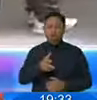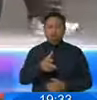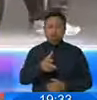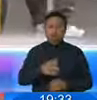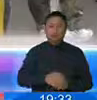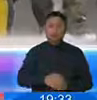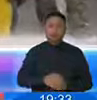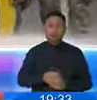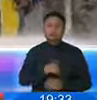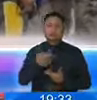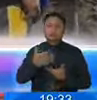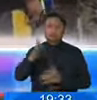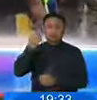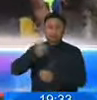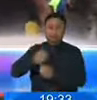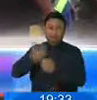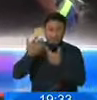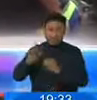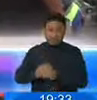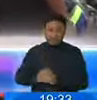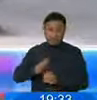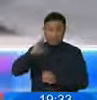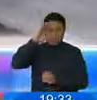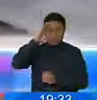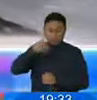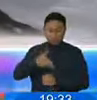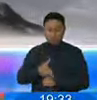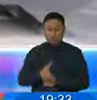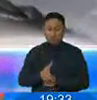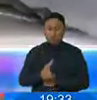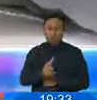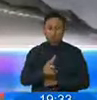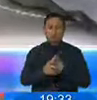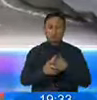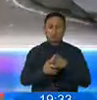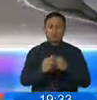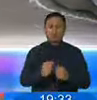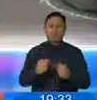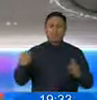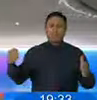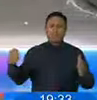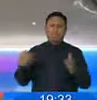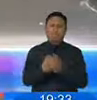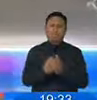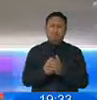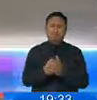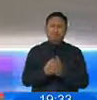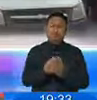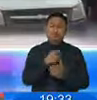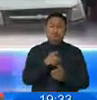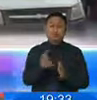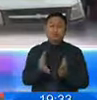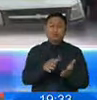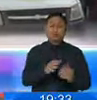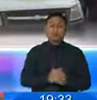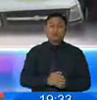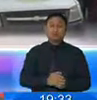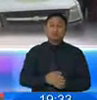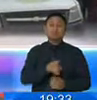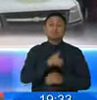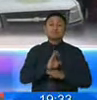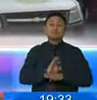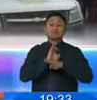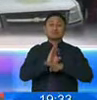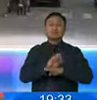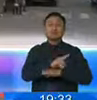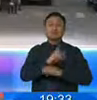de salir de su jornada laboral como guardia de seguridad, sufrió un terrible accidente de tránsito que le costó la vida. Según versiones de